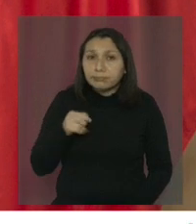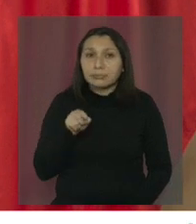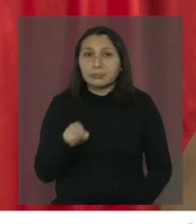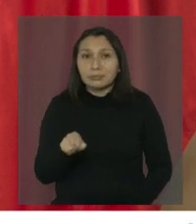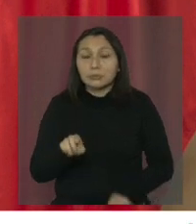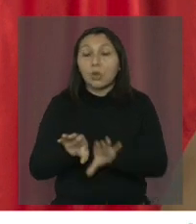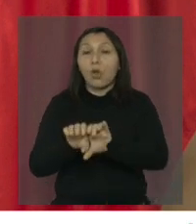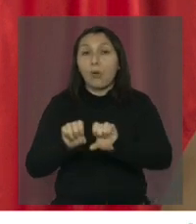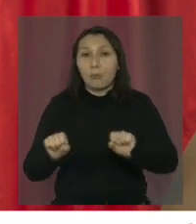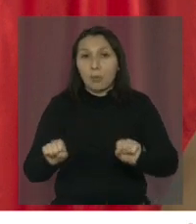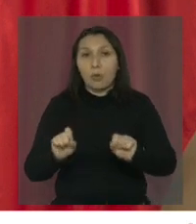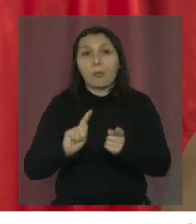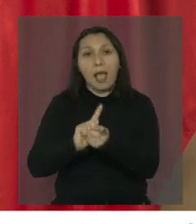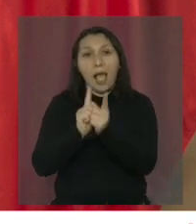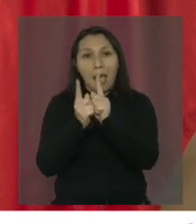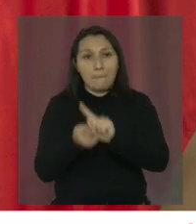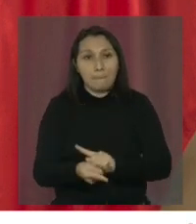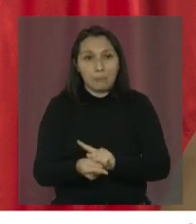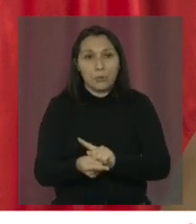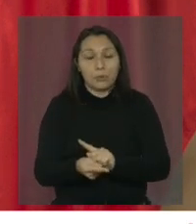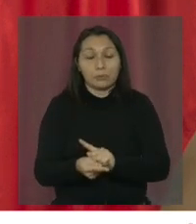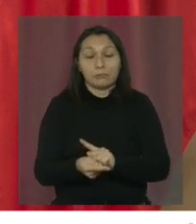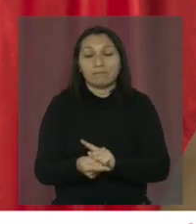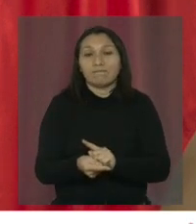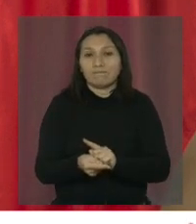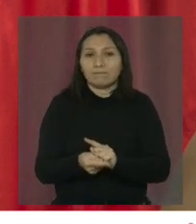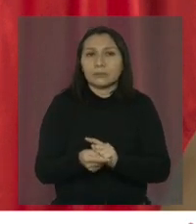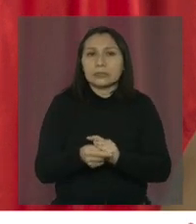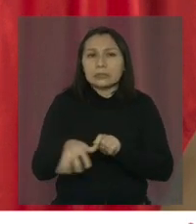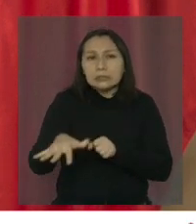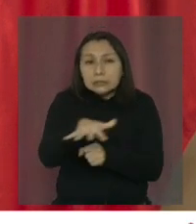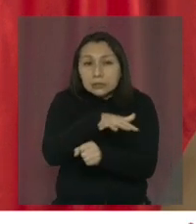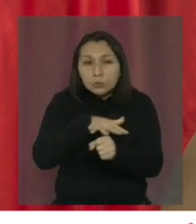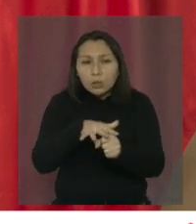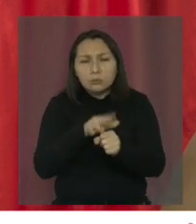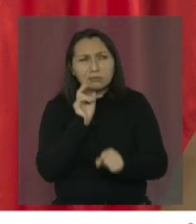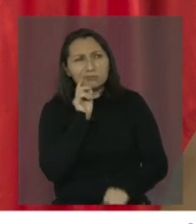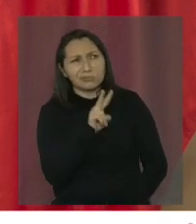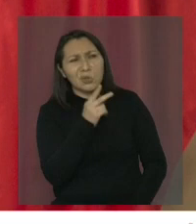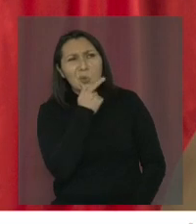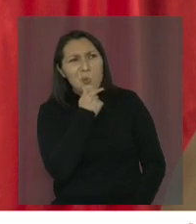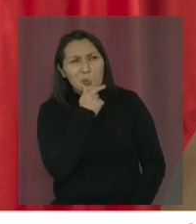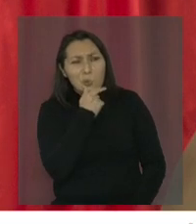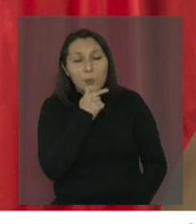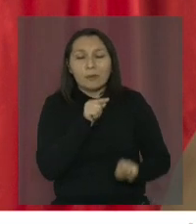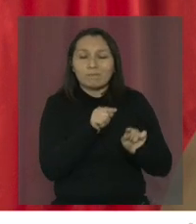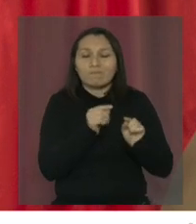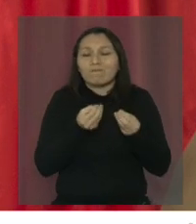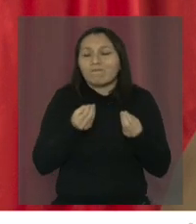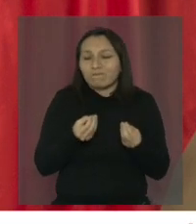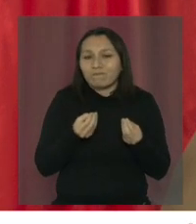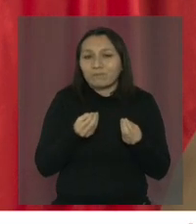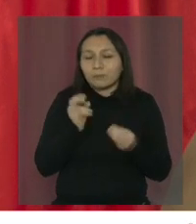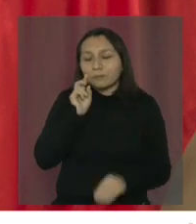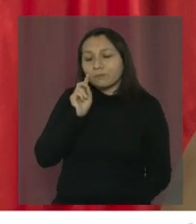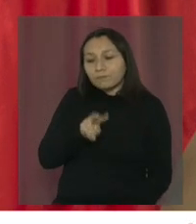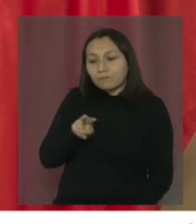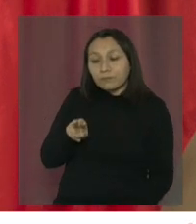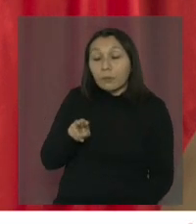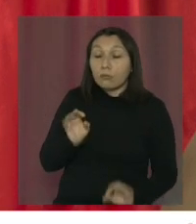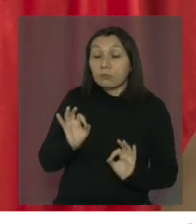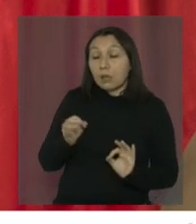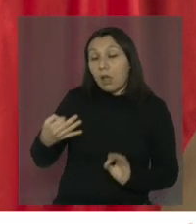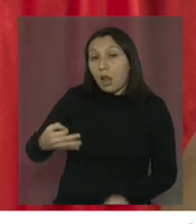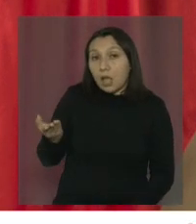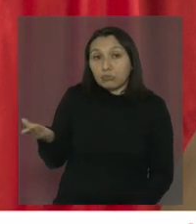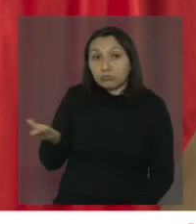los compromisos de cambio y cuando tenemos episodios que ponen en duda aquello efectivamente vemos con justa